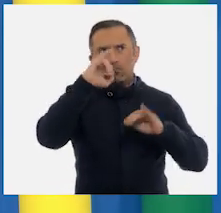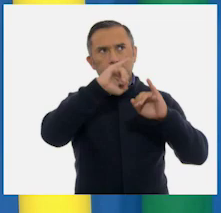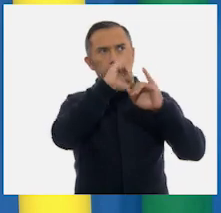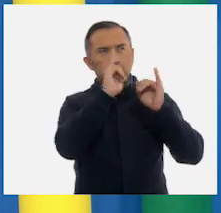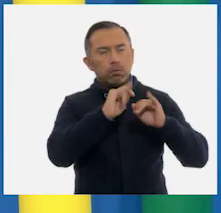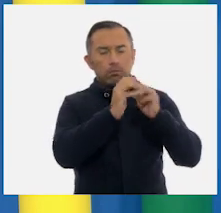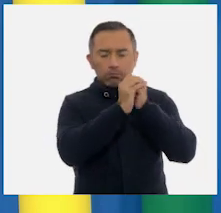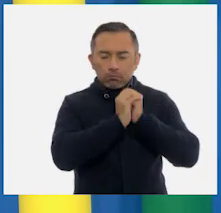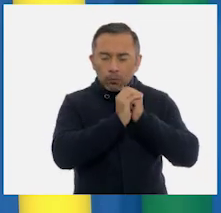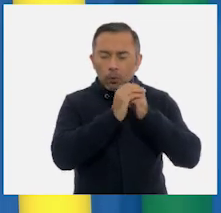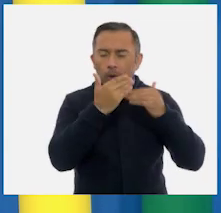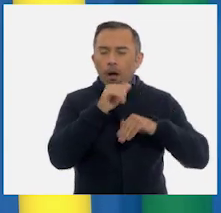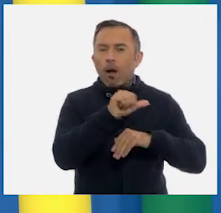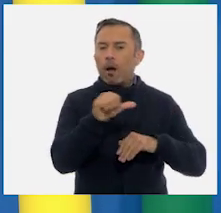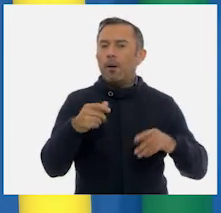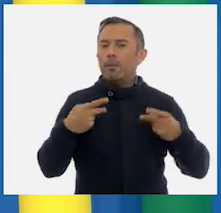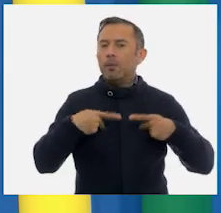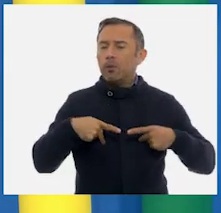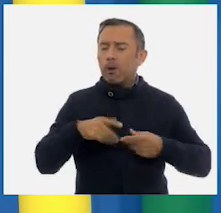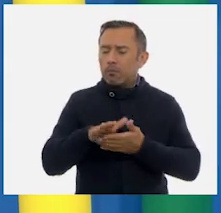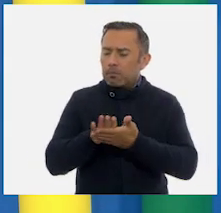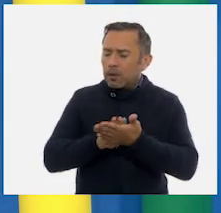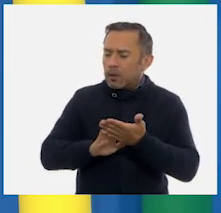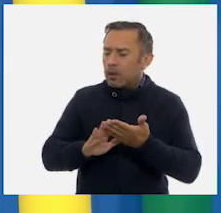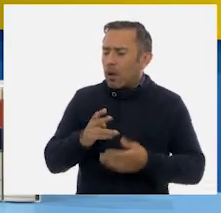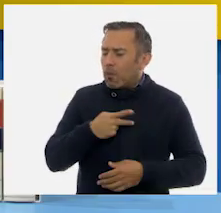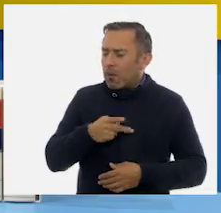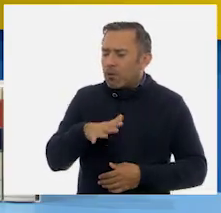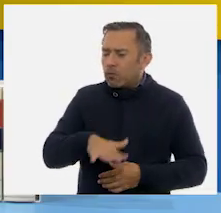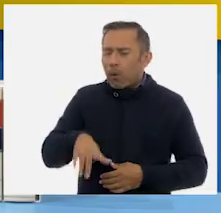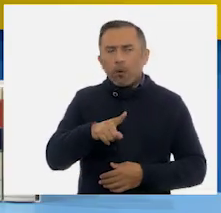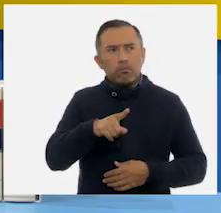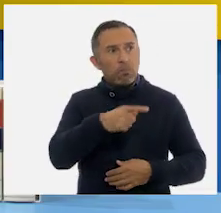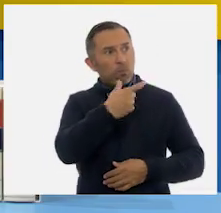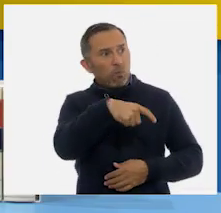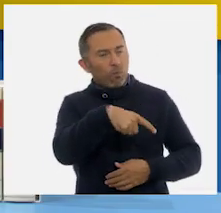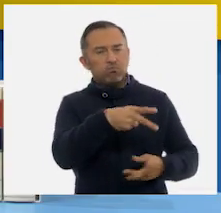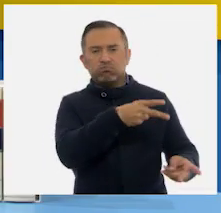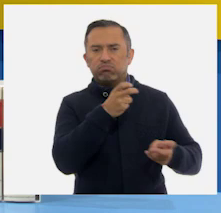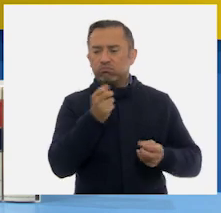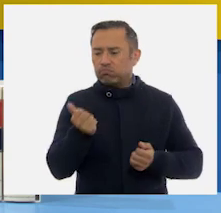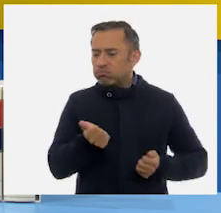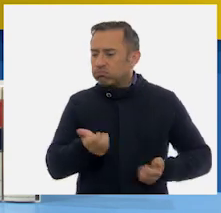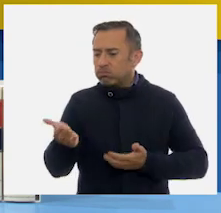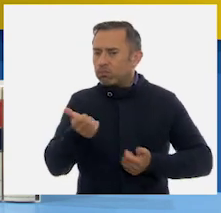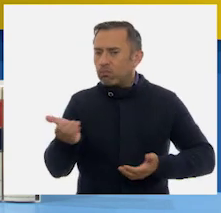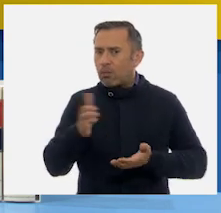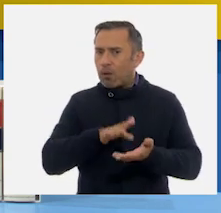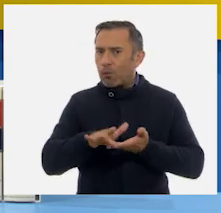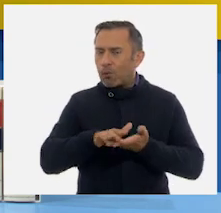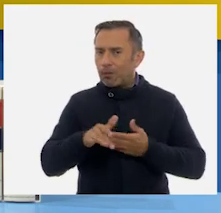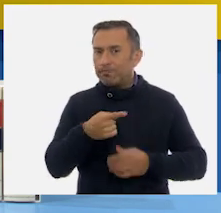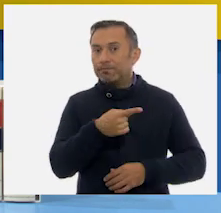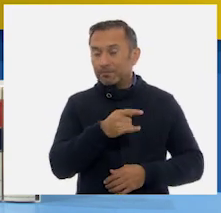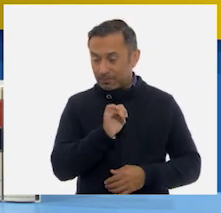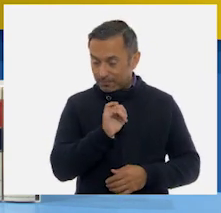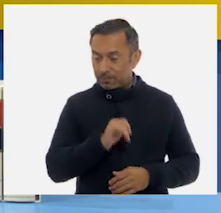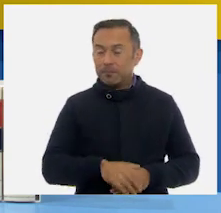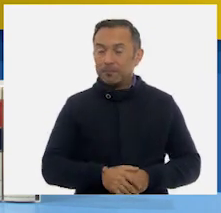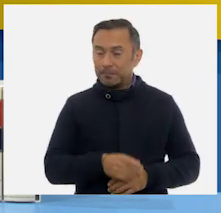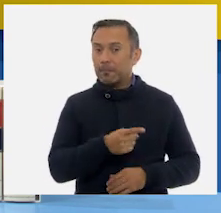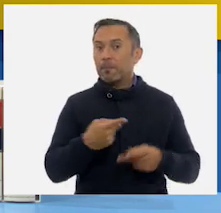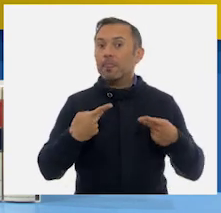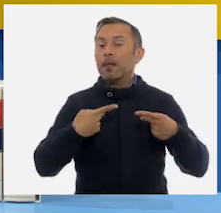marginados, de la gente del pueblo del cual surgió. Sí, María, como hemos ido descubriendo, este insigne